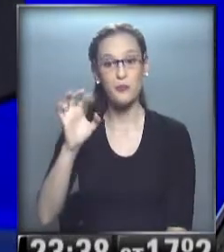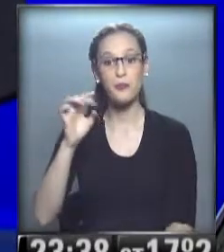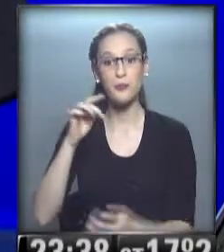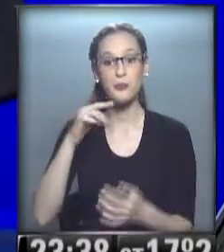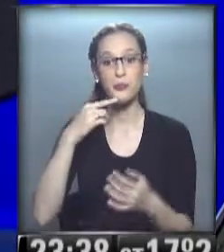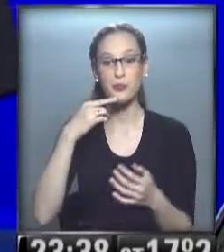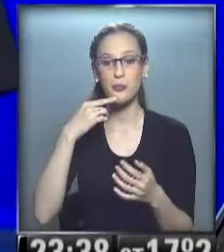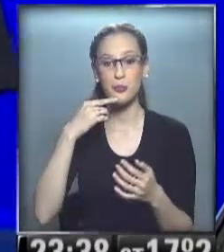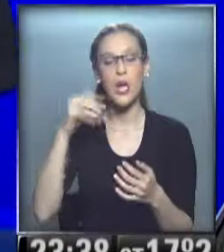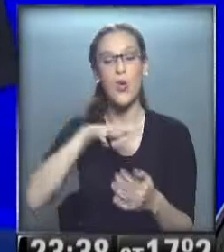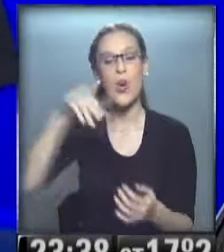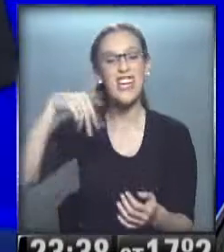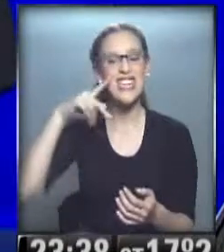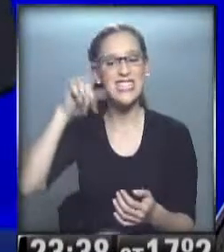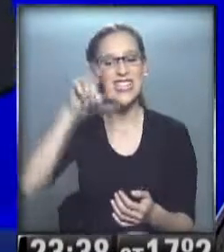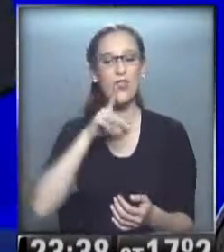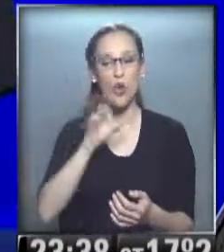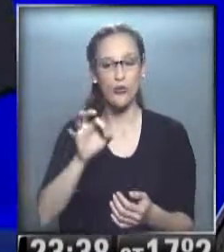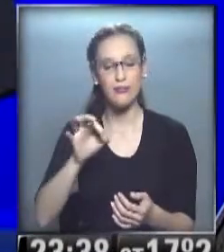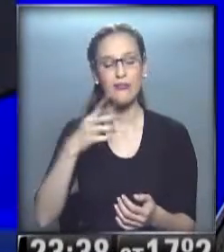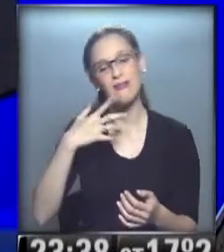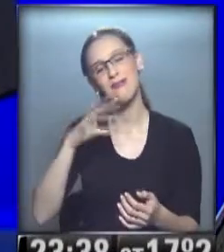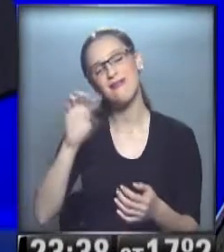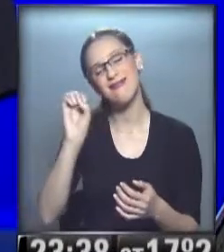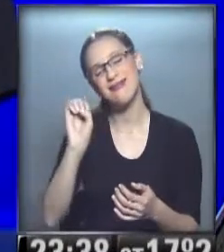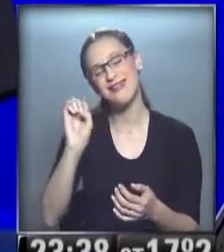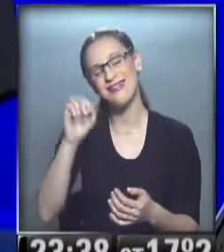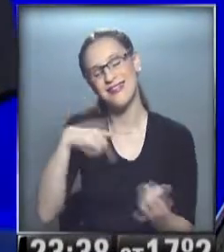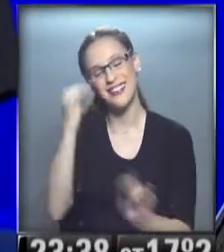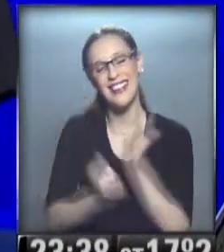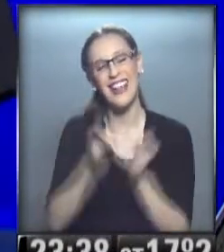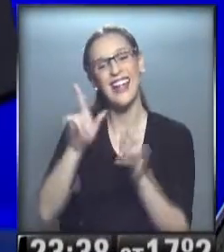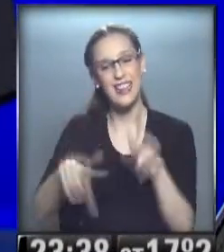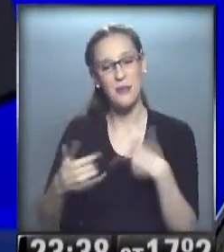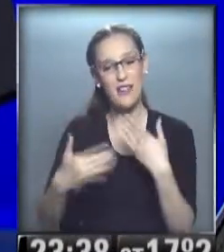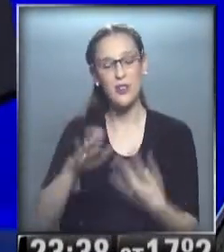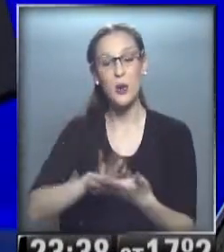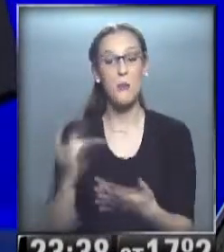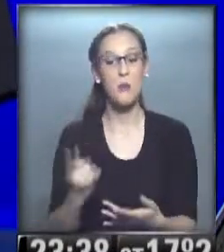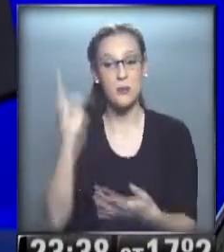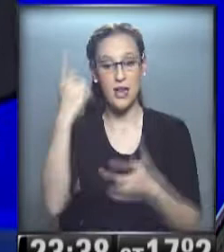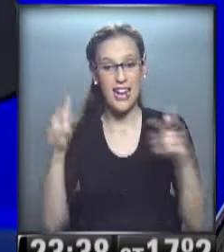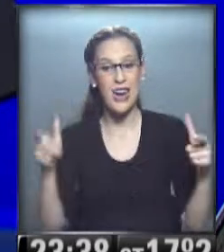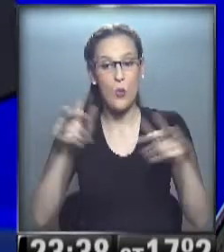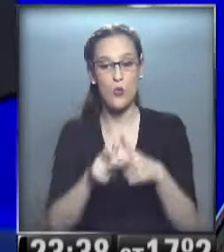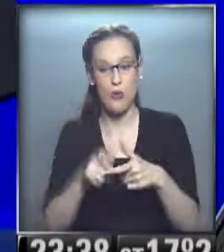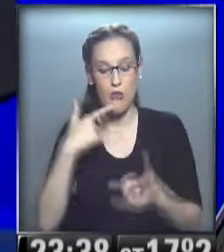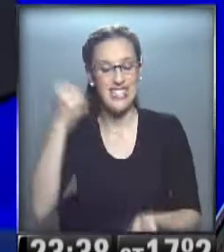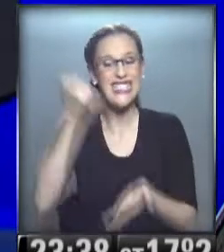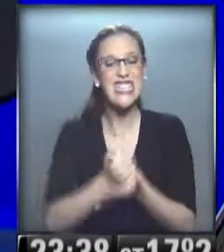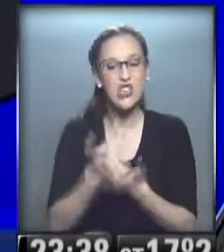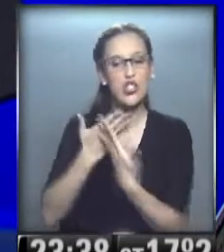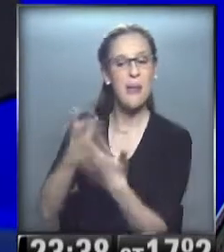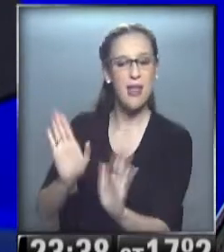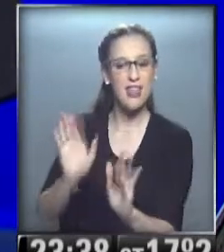Niceto, presentando Esto es un abrazo, es algo de lo que te voy a contar hoy. Y también vamos a hablar del primer encuentro regional de sellos independientes que se va a